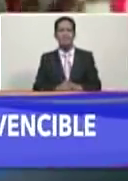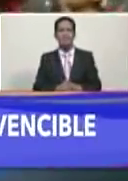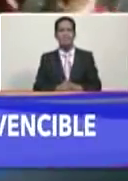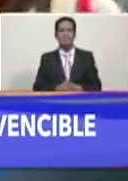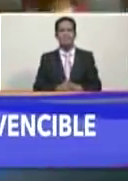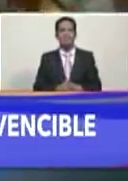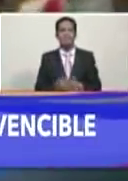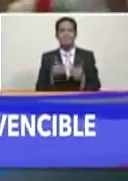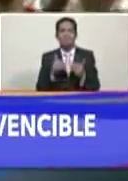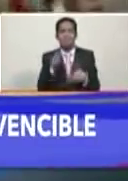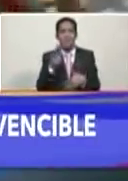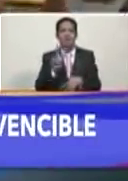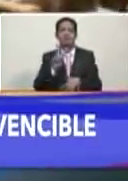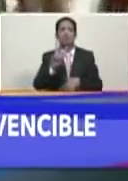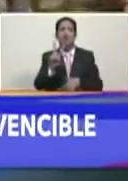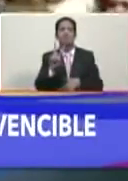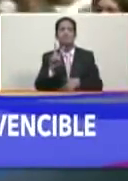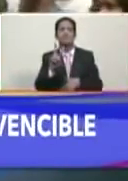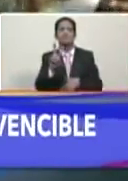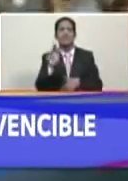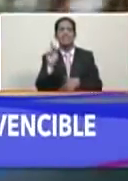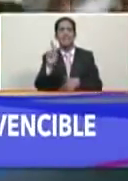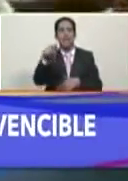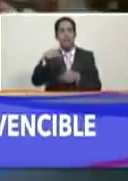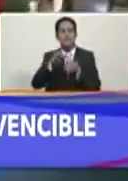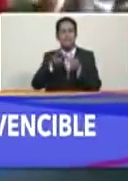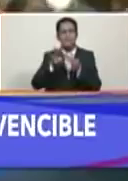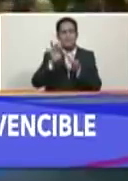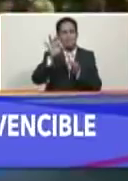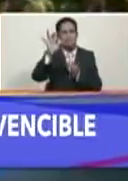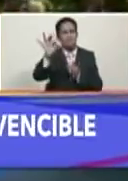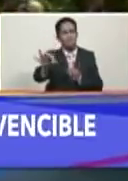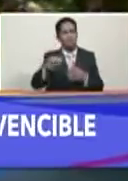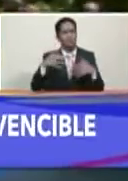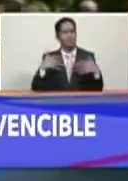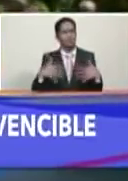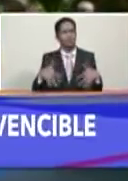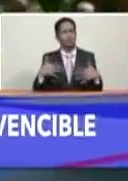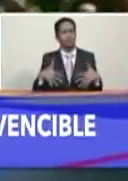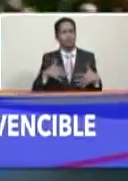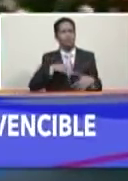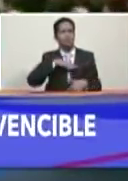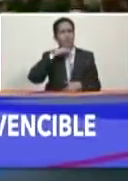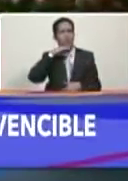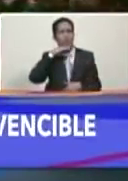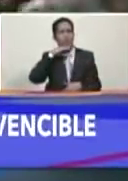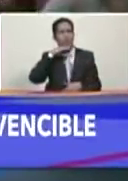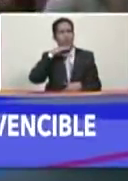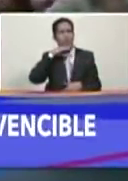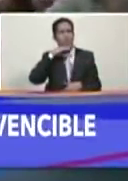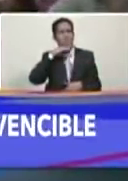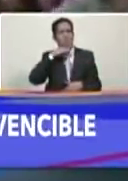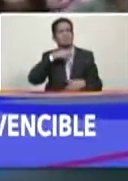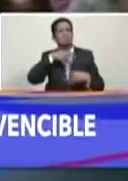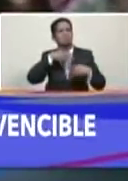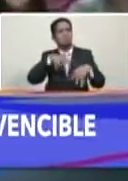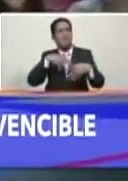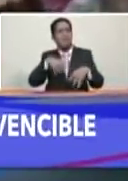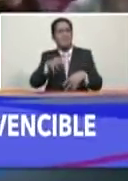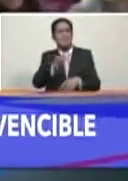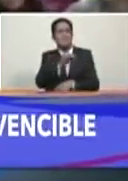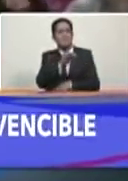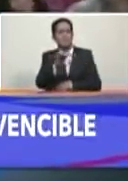Más de 2,5 kilómetros de punta a punta. ¡Qué marcha tan